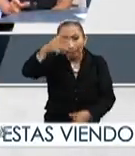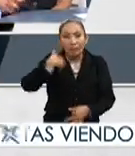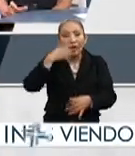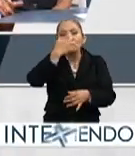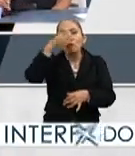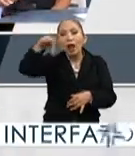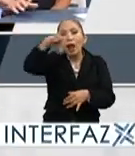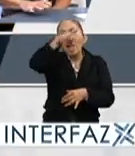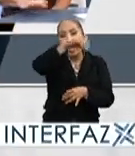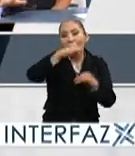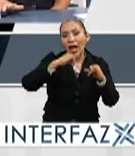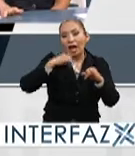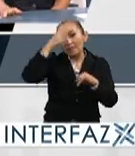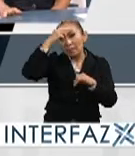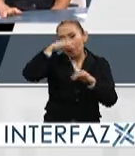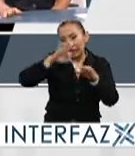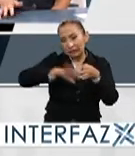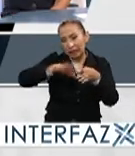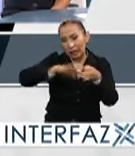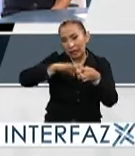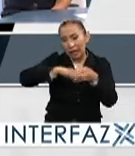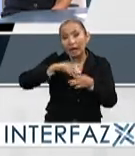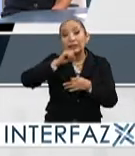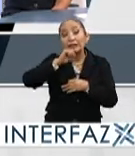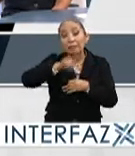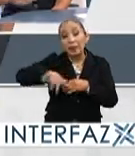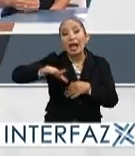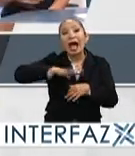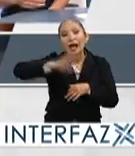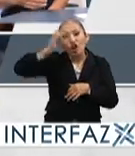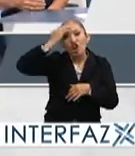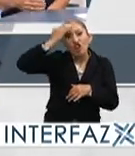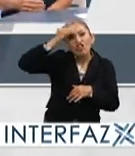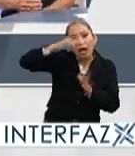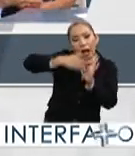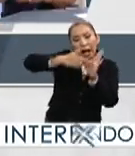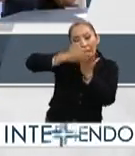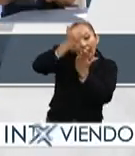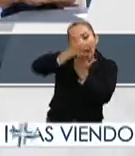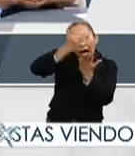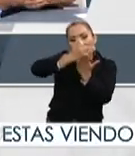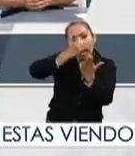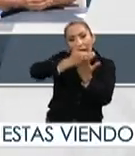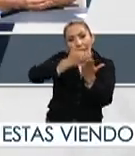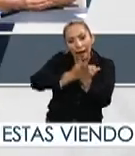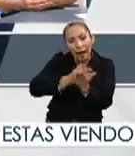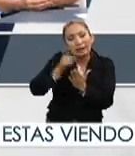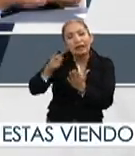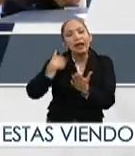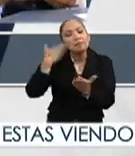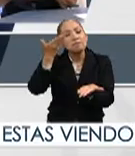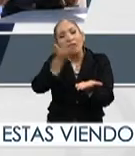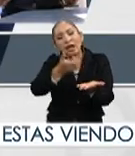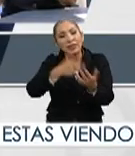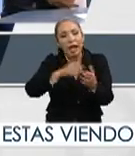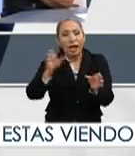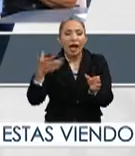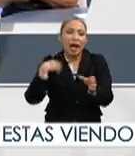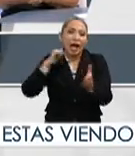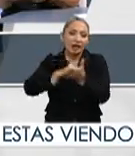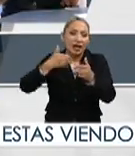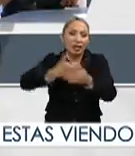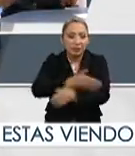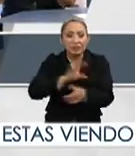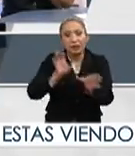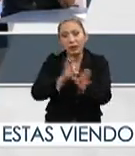las escuelas de enfermería más cercanas a sus localidades, inclusive ahí conocer los lineamientos, lo que les van a solicitar, que si el acta de nacimiento,